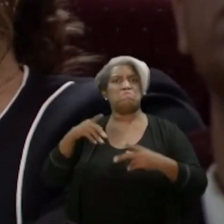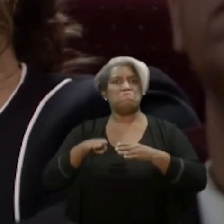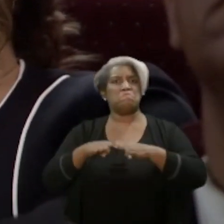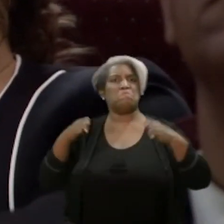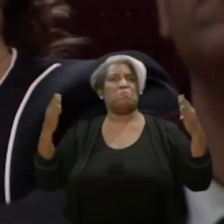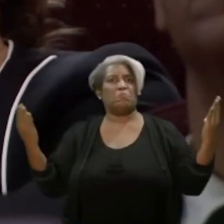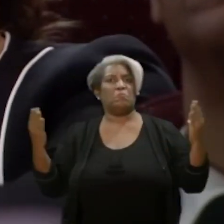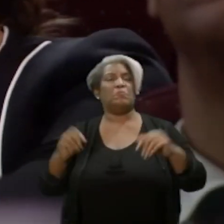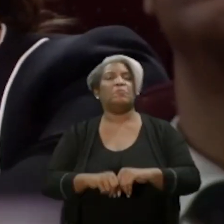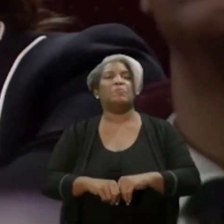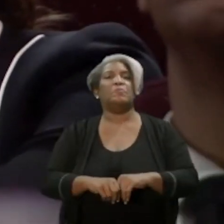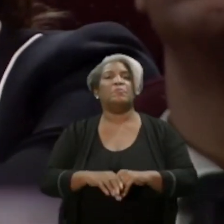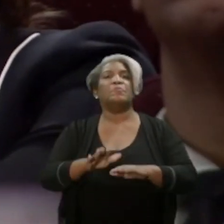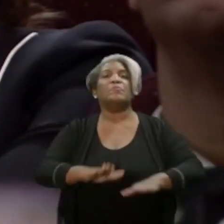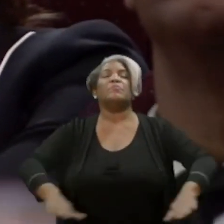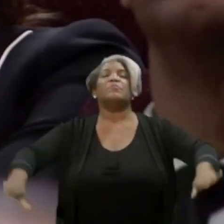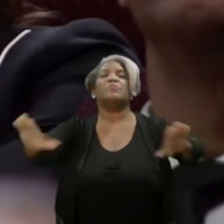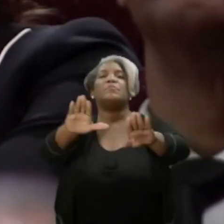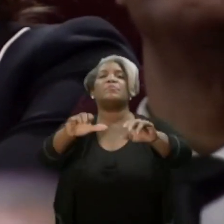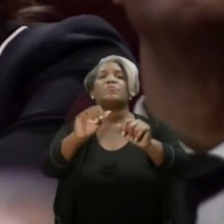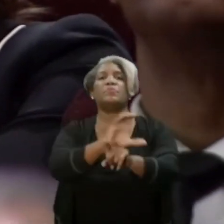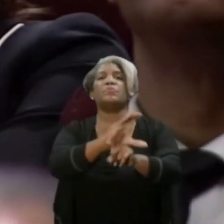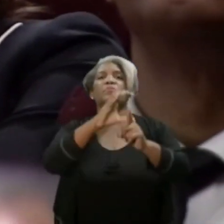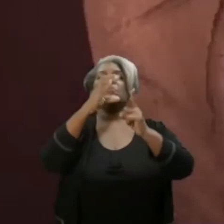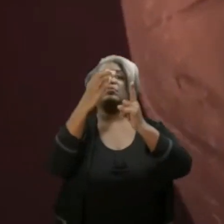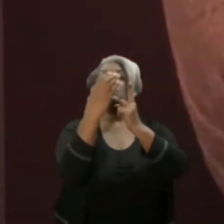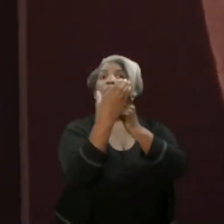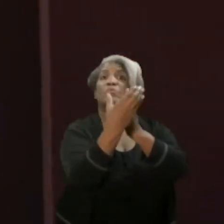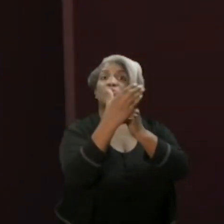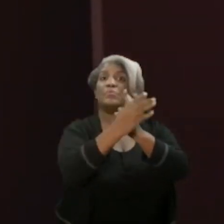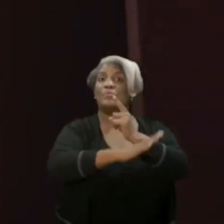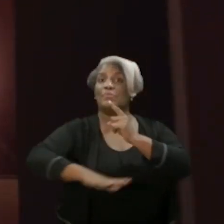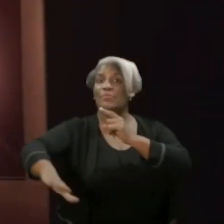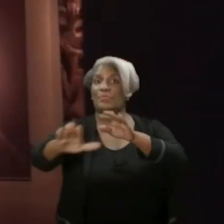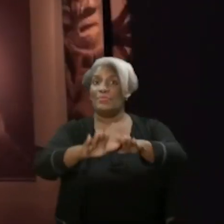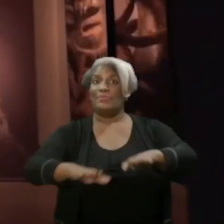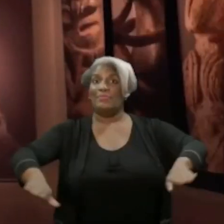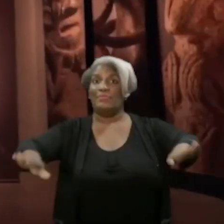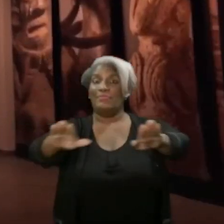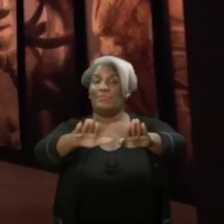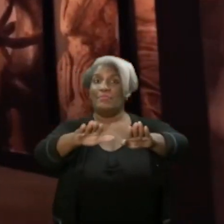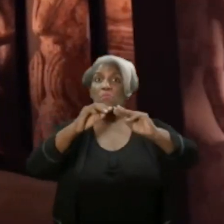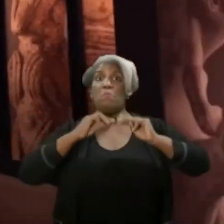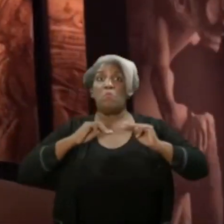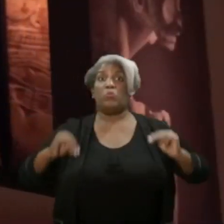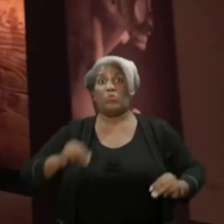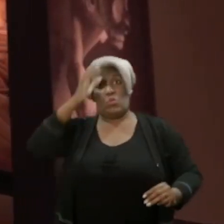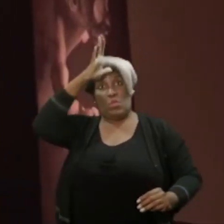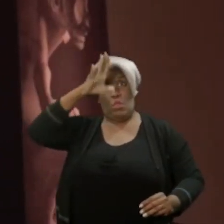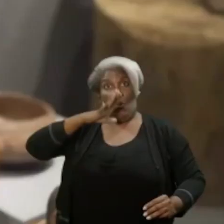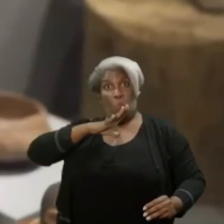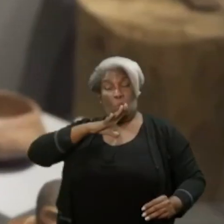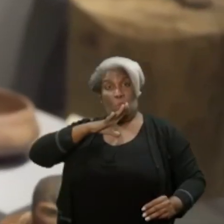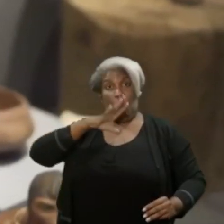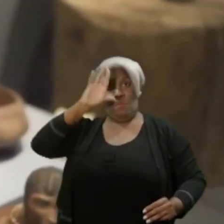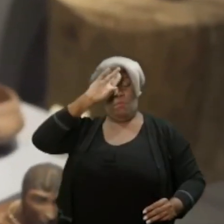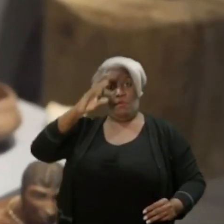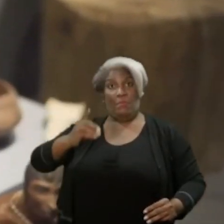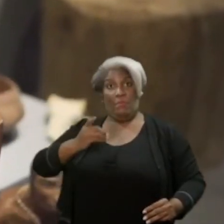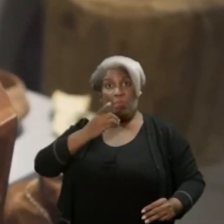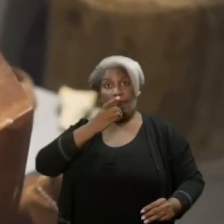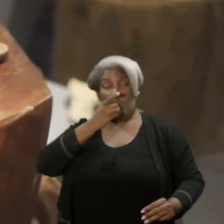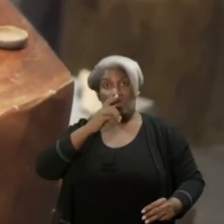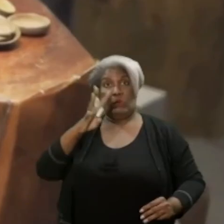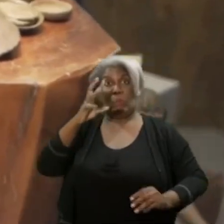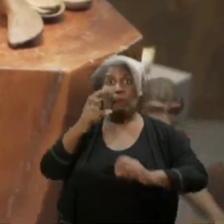fue realizada la rehabilitación del Museo del Hombre Dominicano, que había permanecido cerrado por un periodo de 4 años.